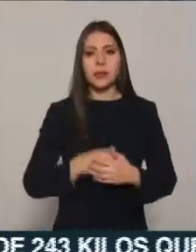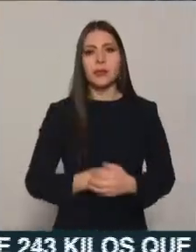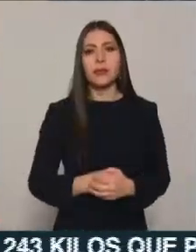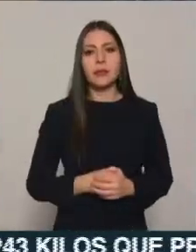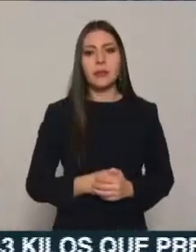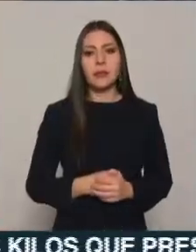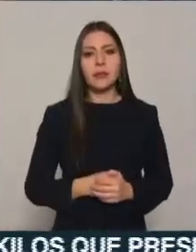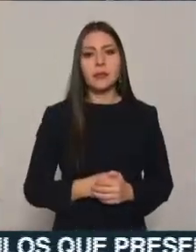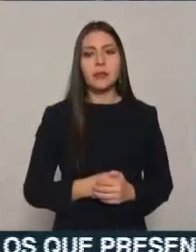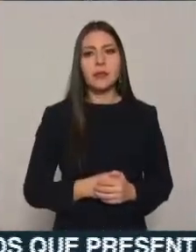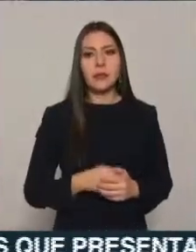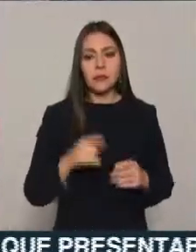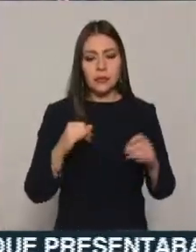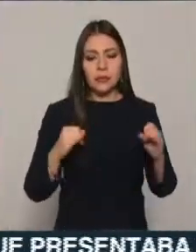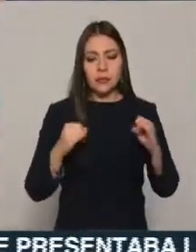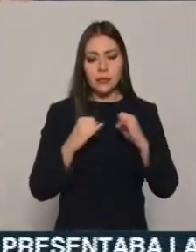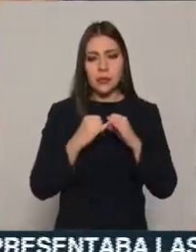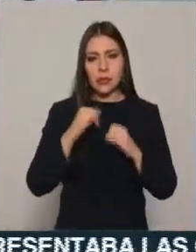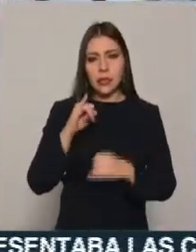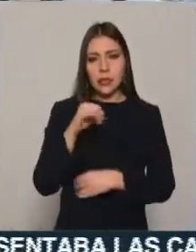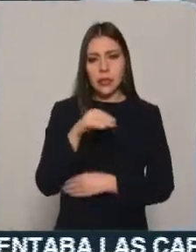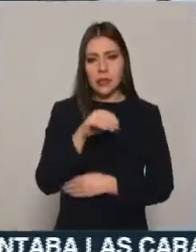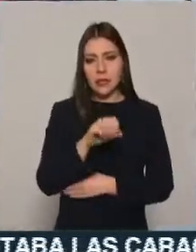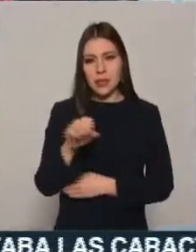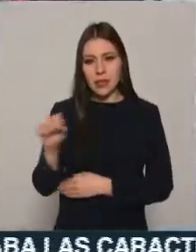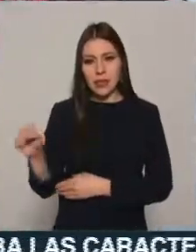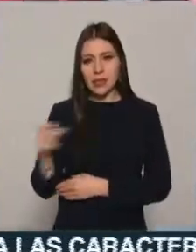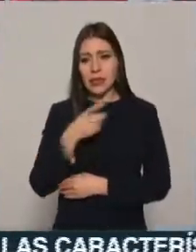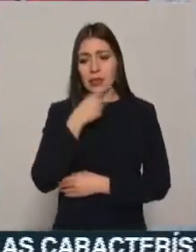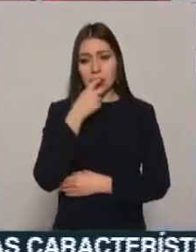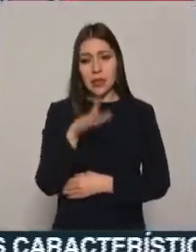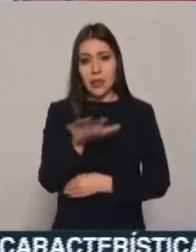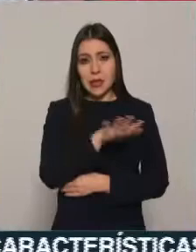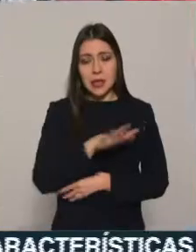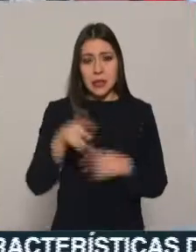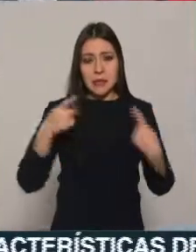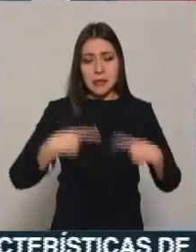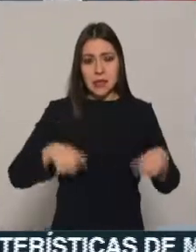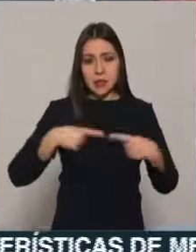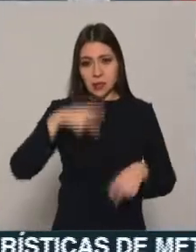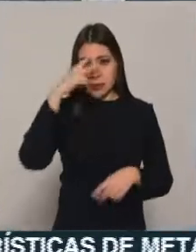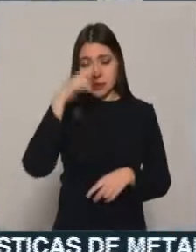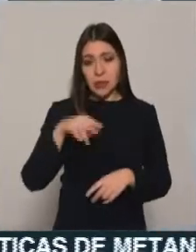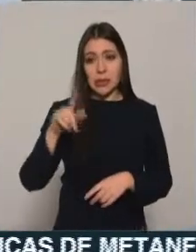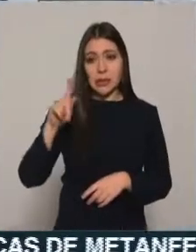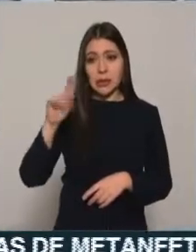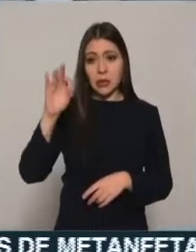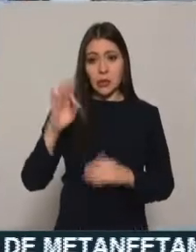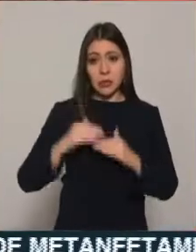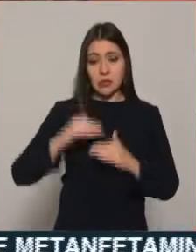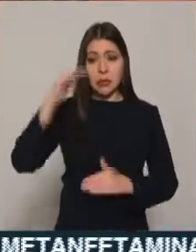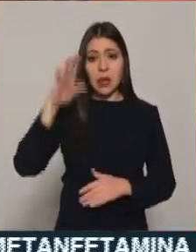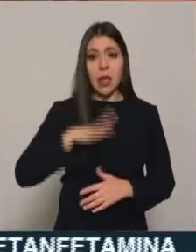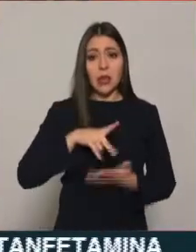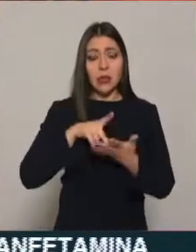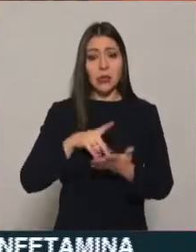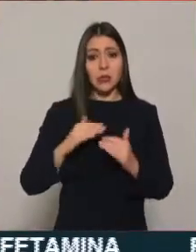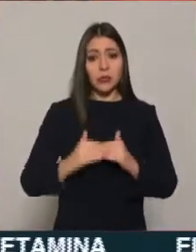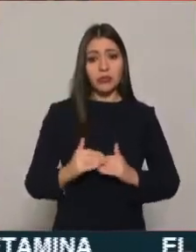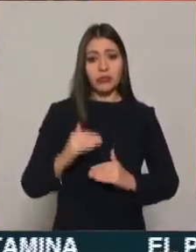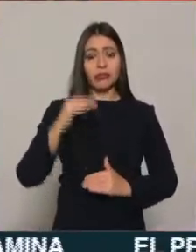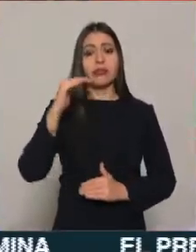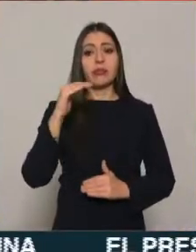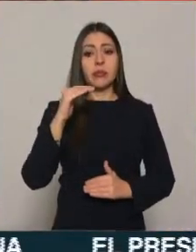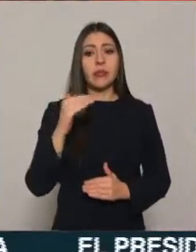De acuerdo con el Instituto Mexicano del Seguro Social, más del 70% de la población en México sufre sobrepeso. Uno de los factores